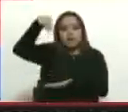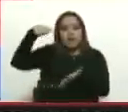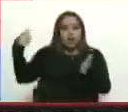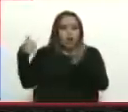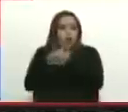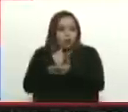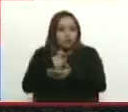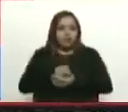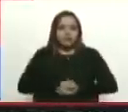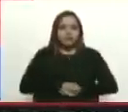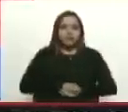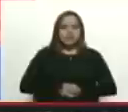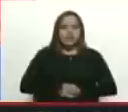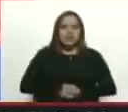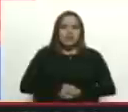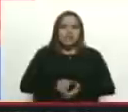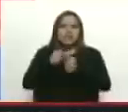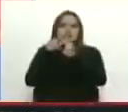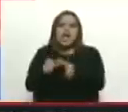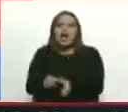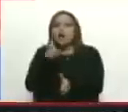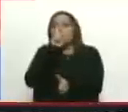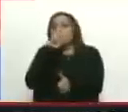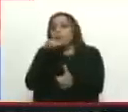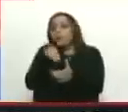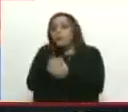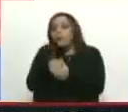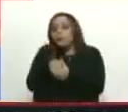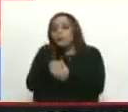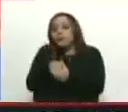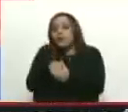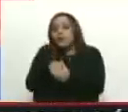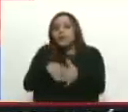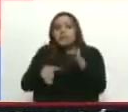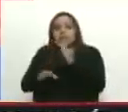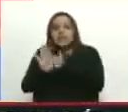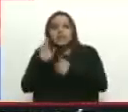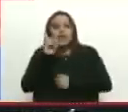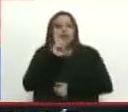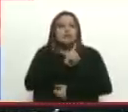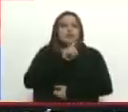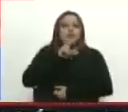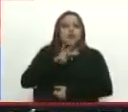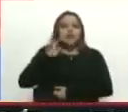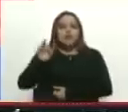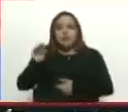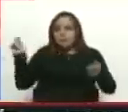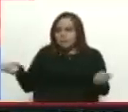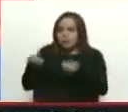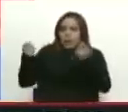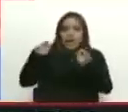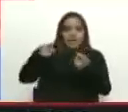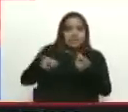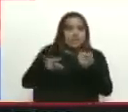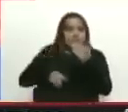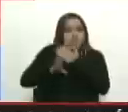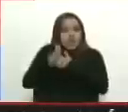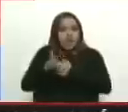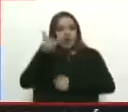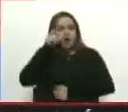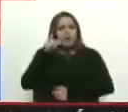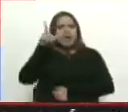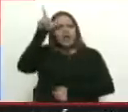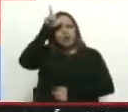Estado. Se quedaron calladitos en la salida 1, 2 y 3, y los propulsores de esa salida, que eran